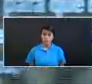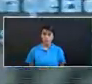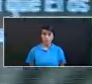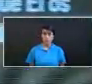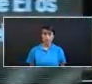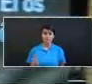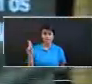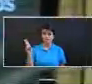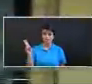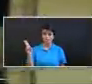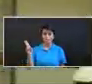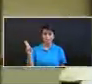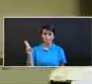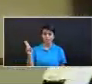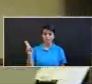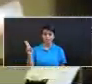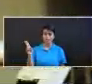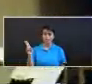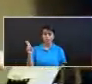siempre nos